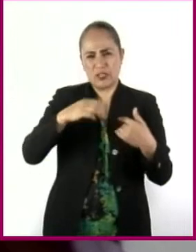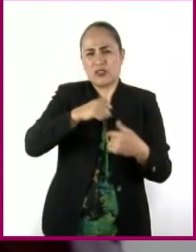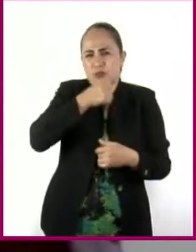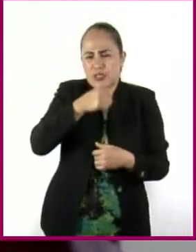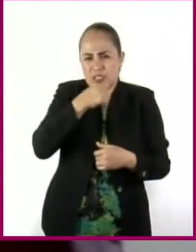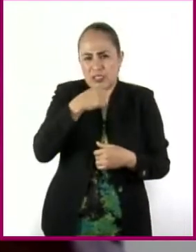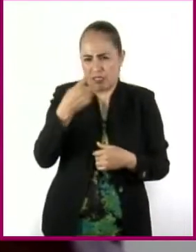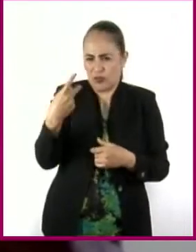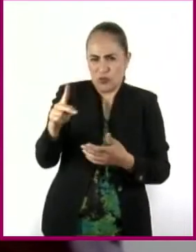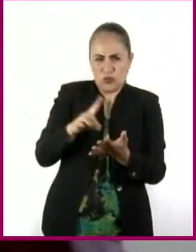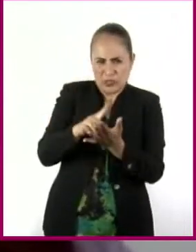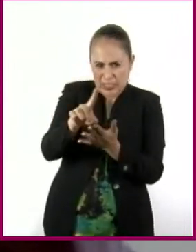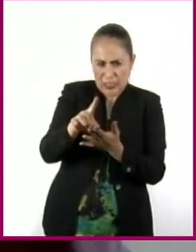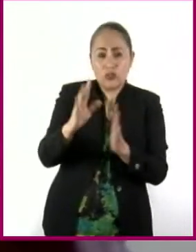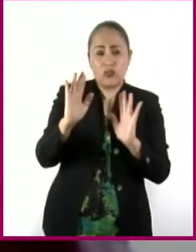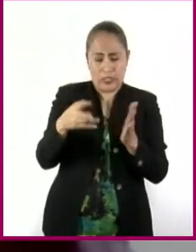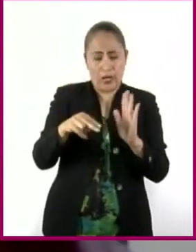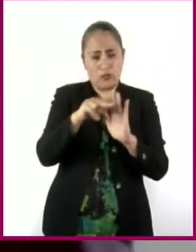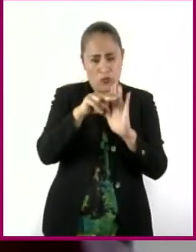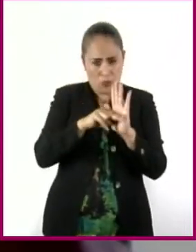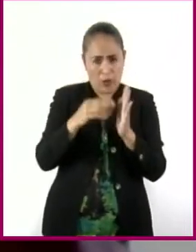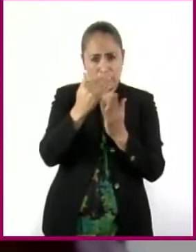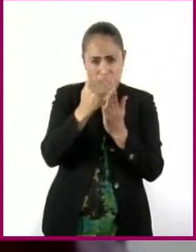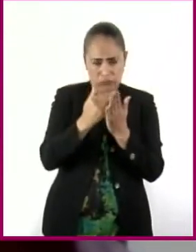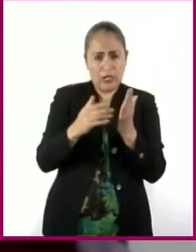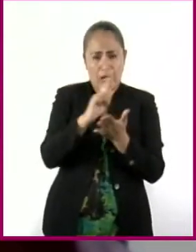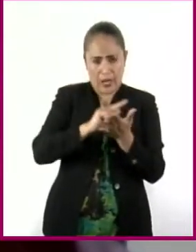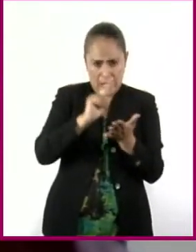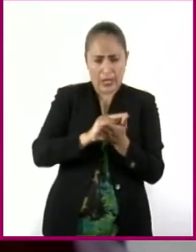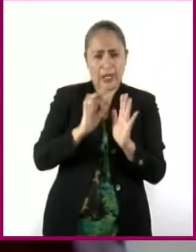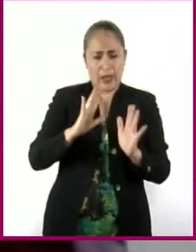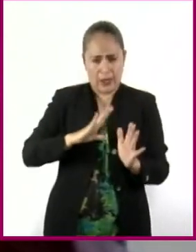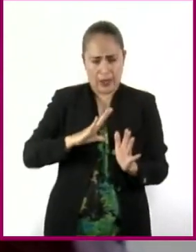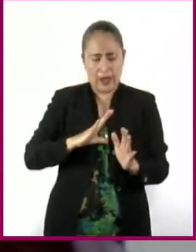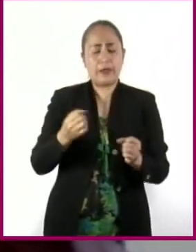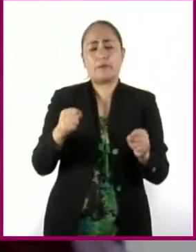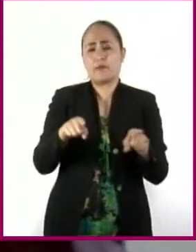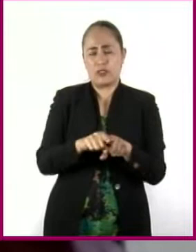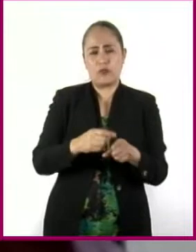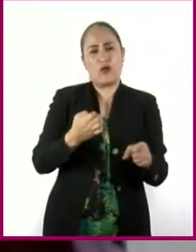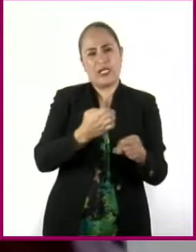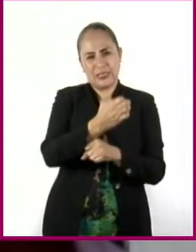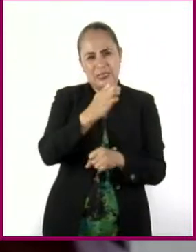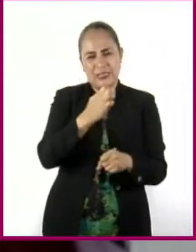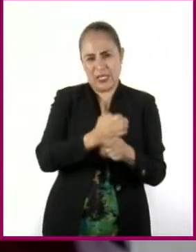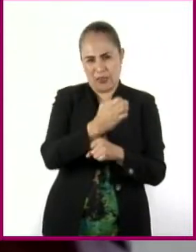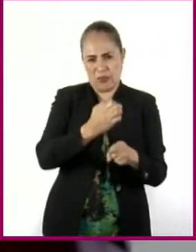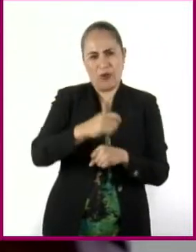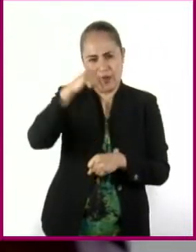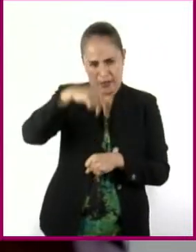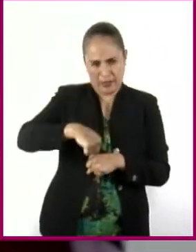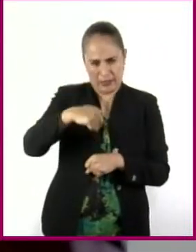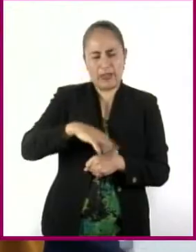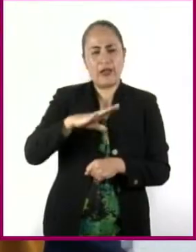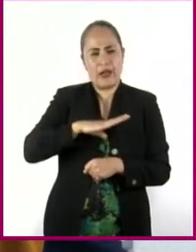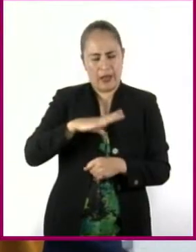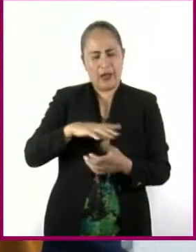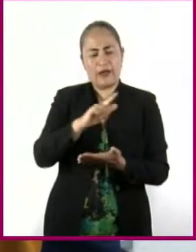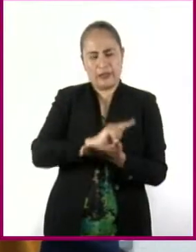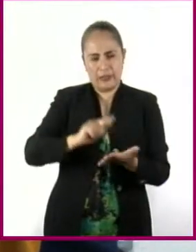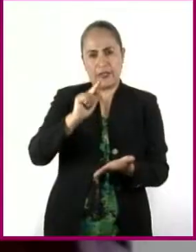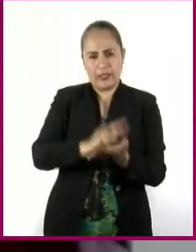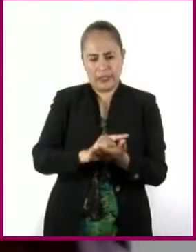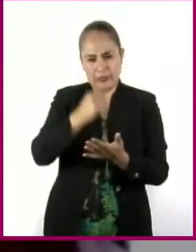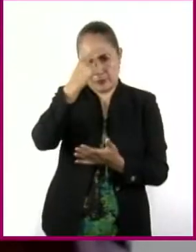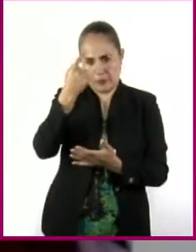marco jurídico, y bueno, también a nivel estatal se cuentan con leyes específicas para